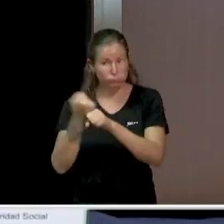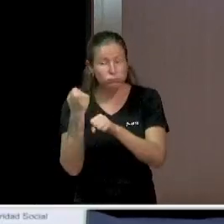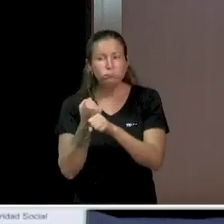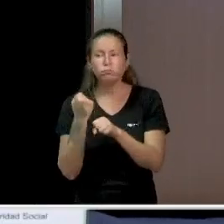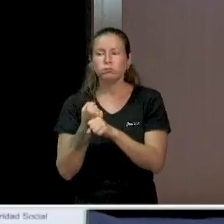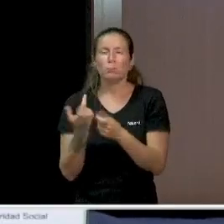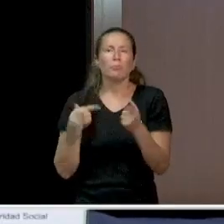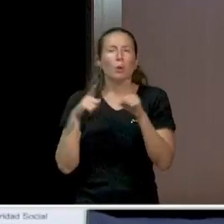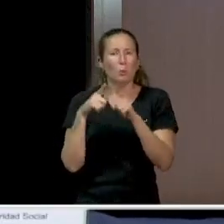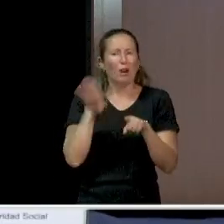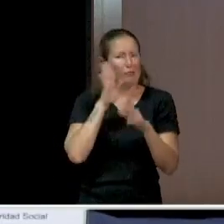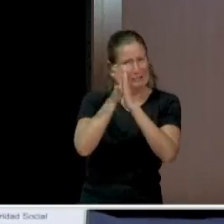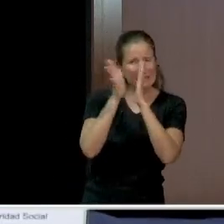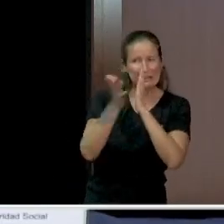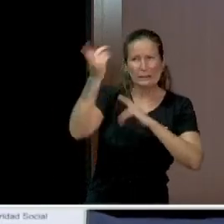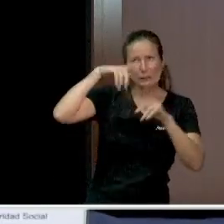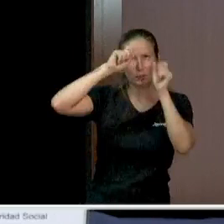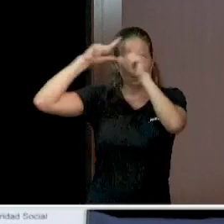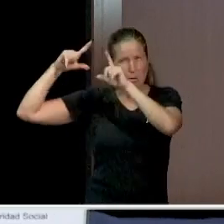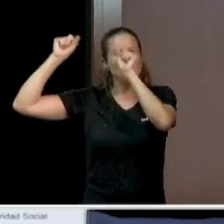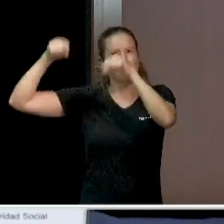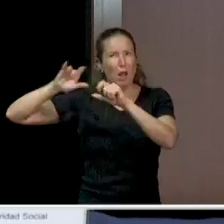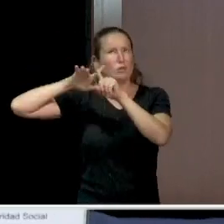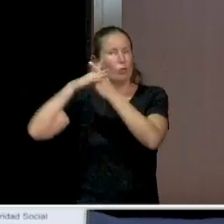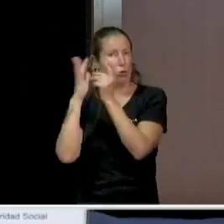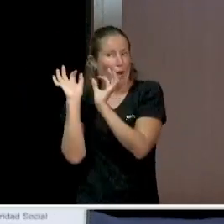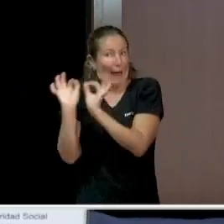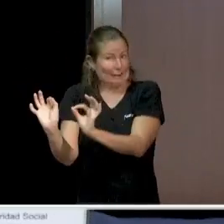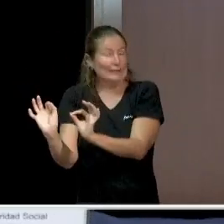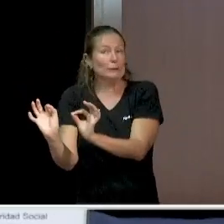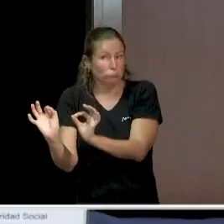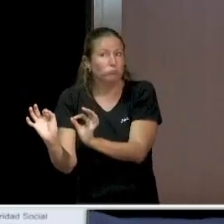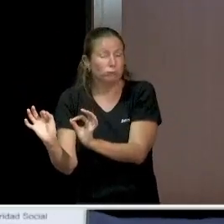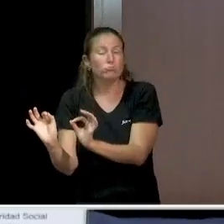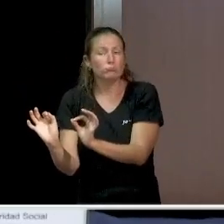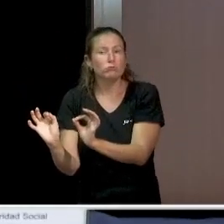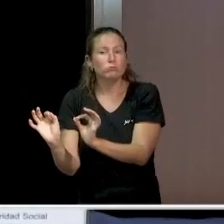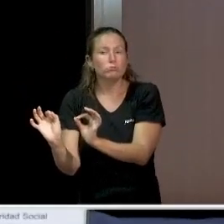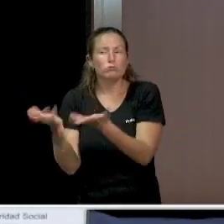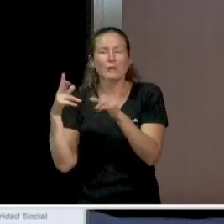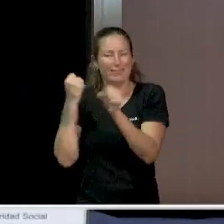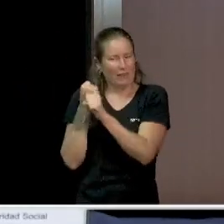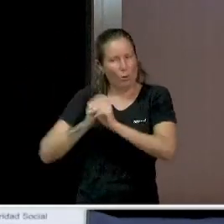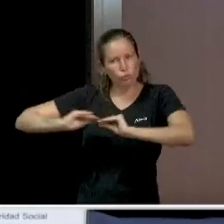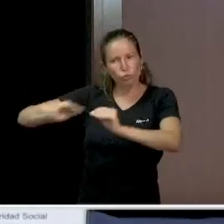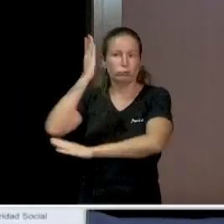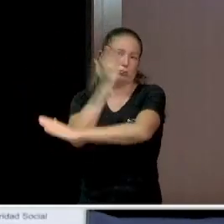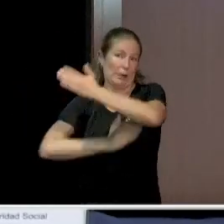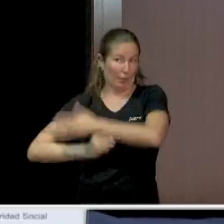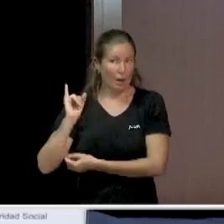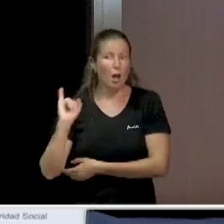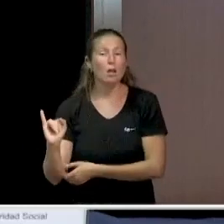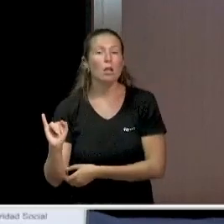foto fija que les acabo de hacer de la situación estáticamente contemplada del trabajo de las personas con